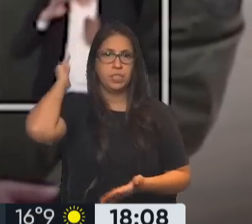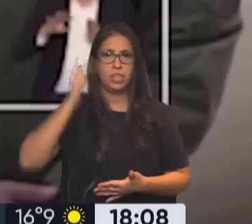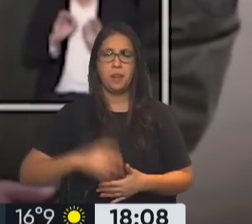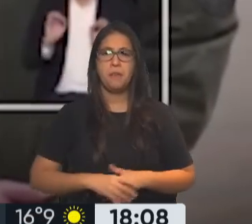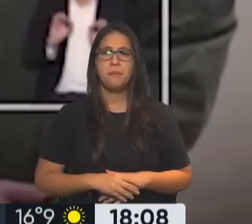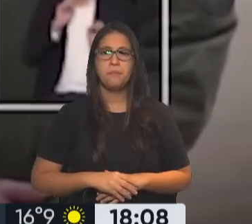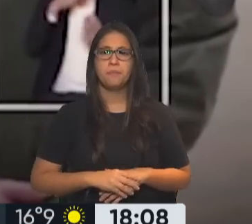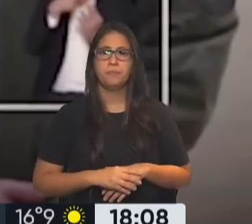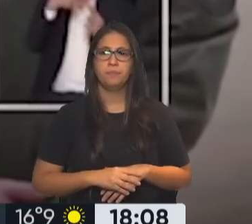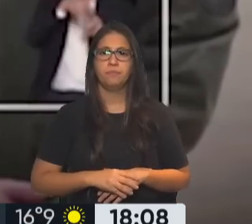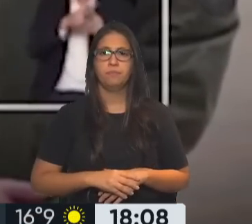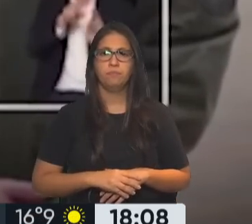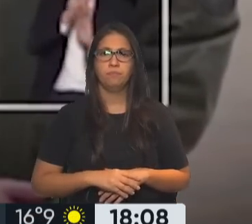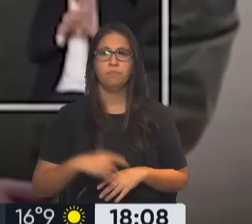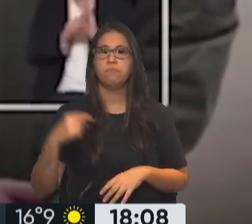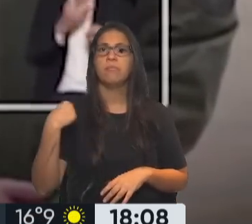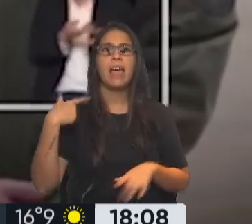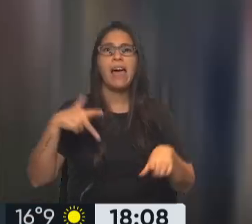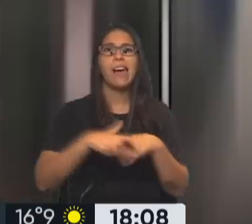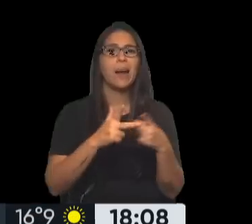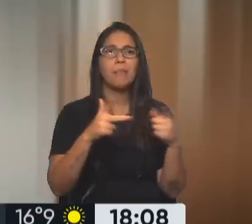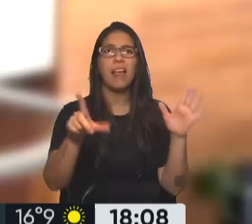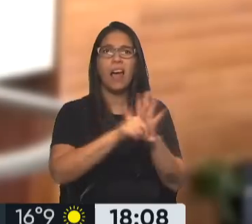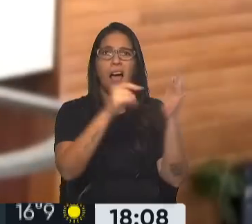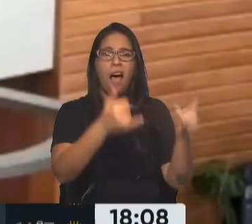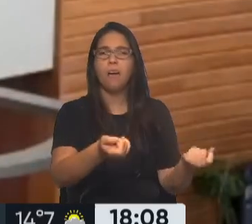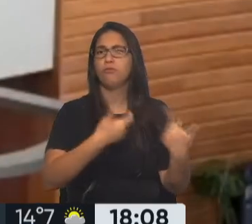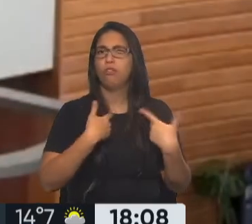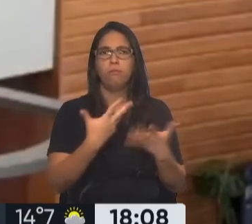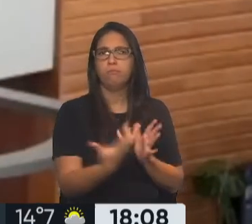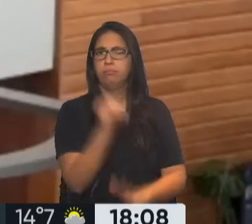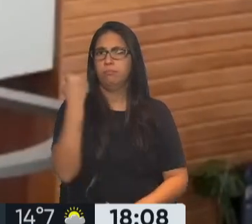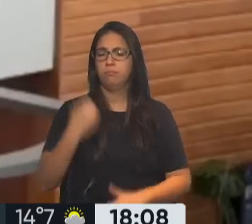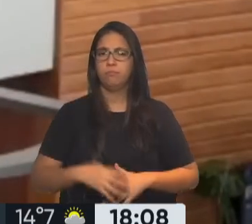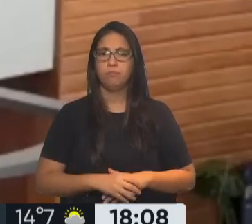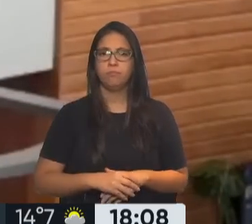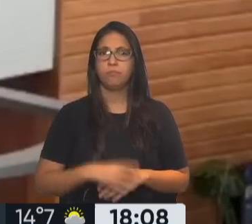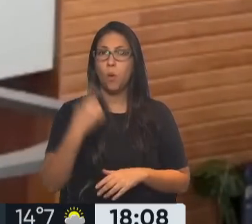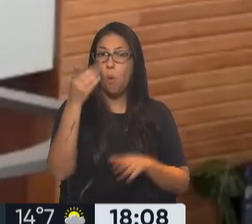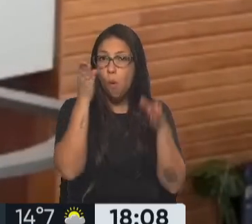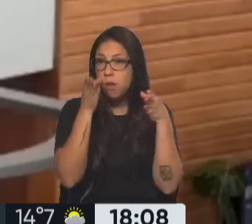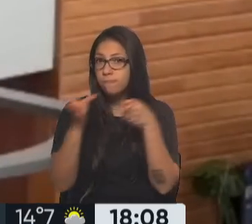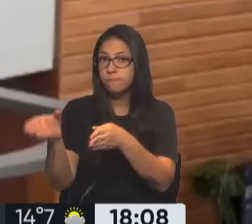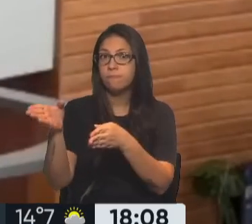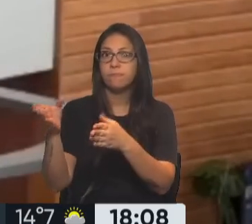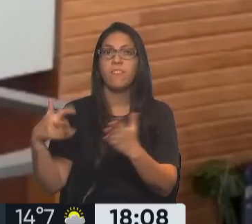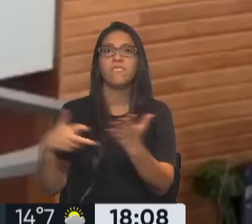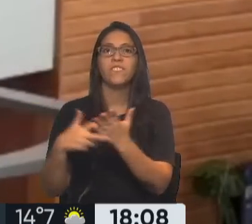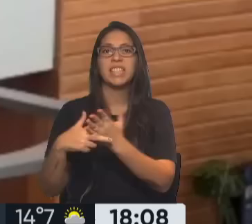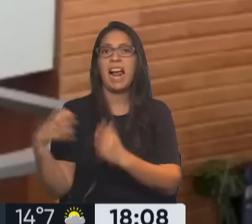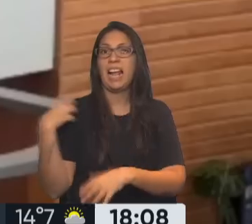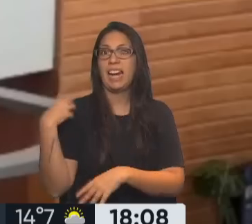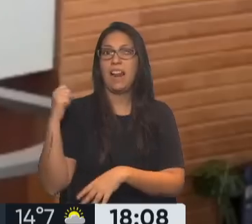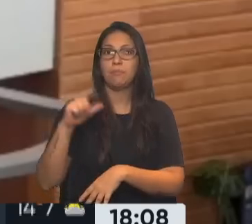descarto ninguna de las herramientas legales que están a nuestra disposición. Una de las líneas de investigación liderada por el fiscal general de la